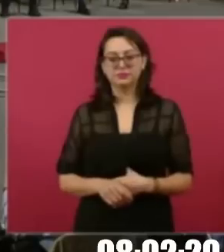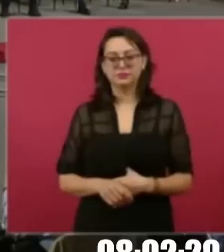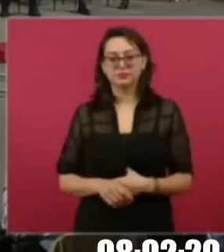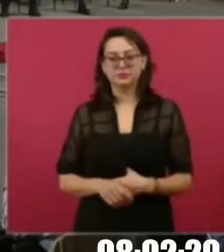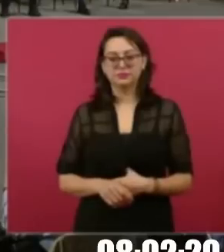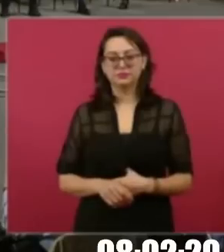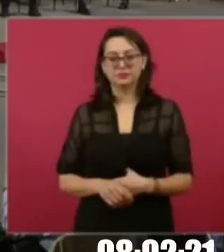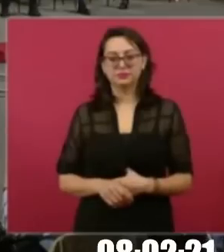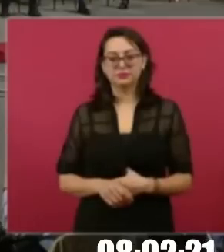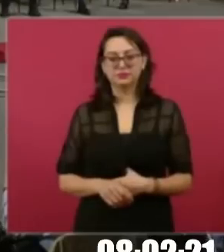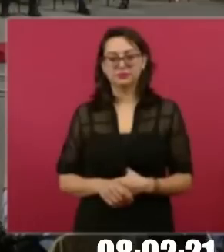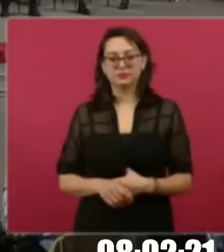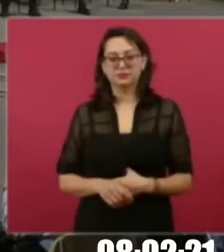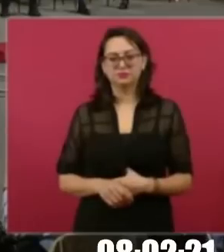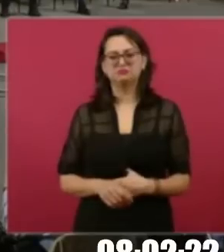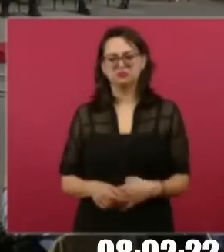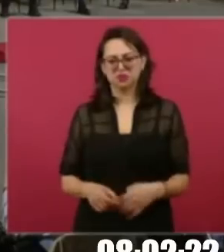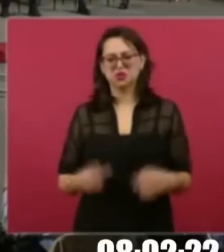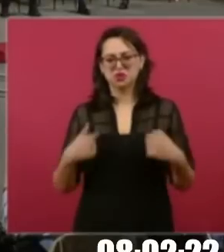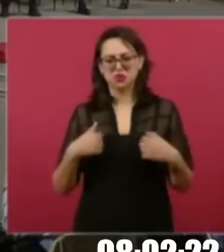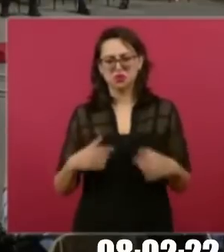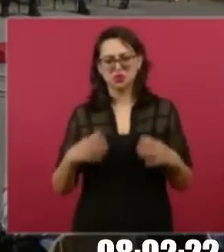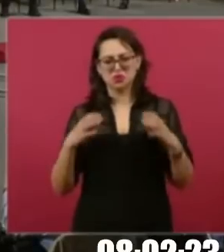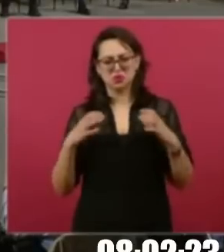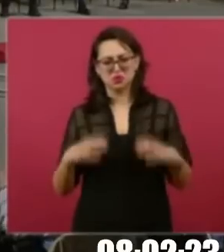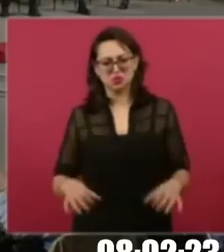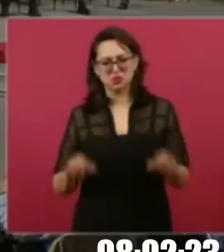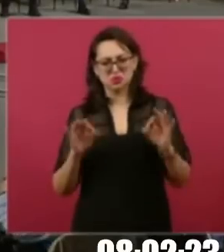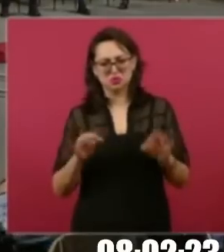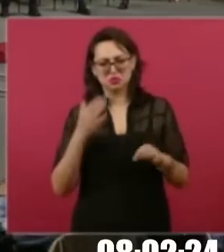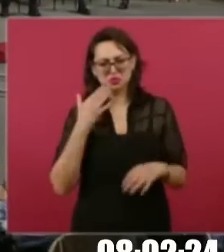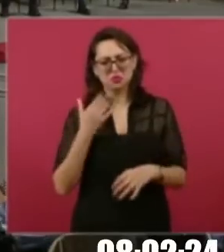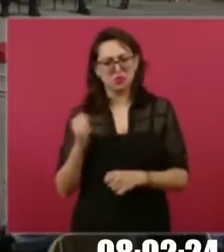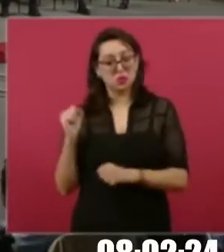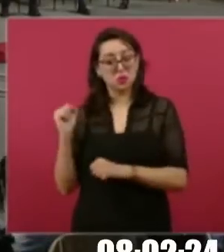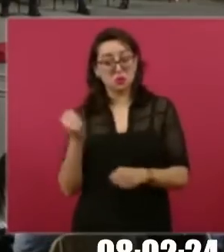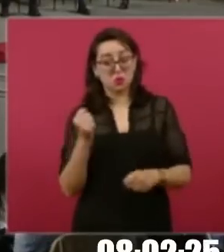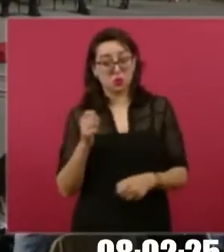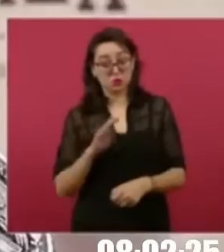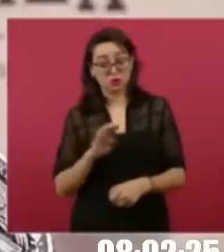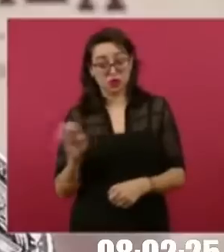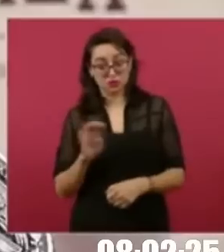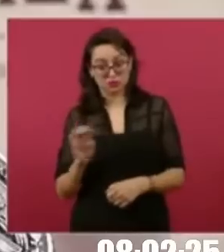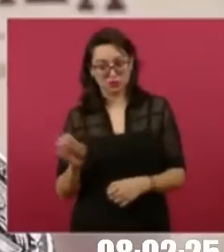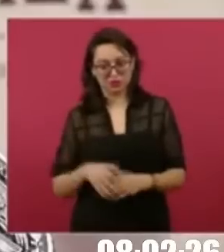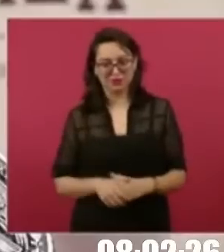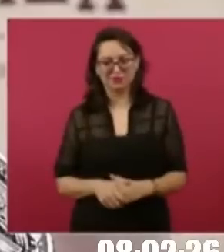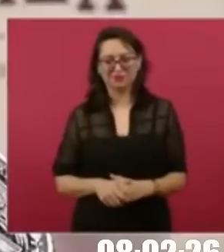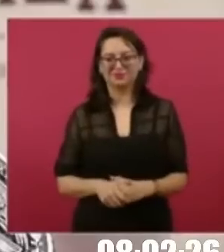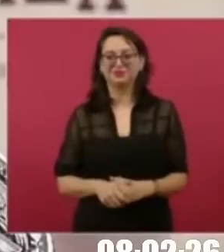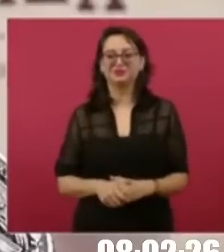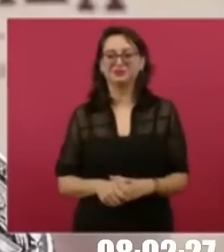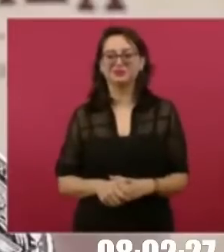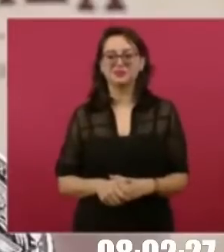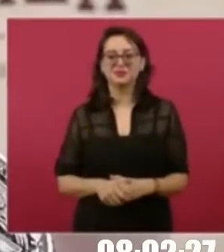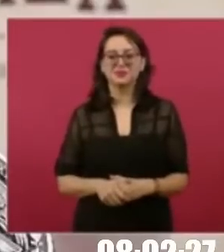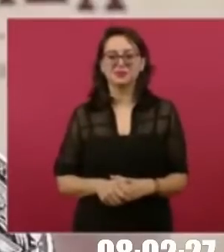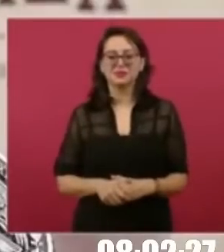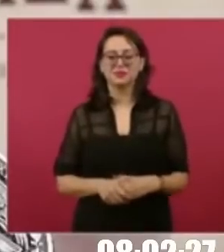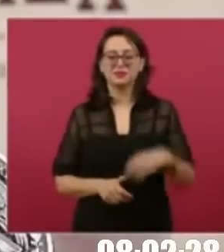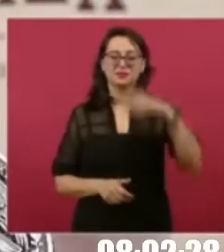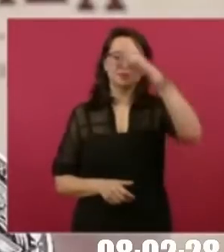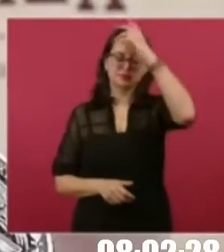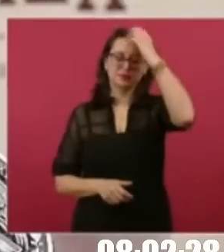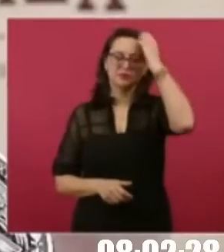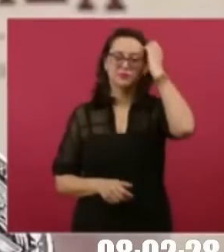frenterito y bateando cuatrocientos arriba está bien quiero